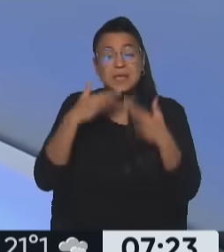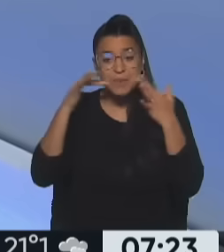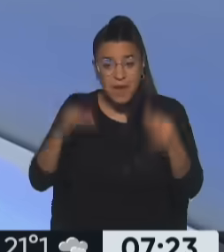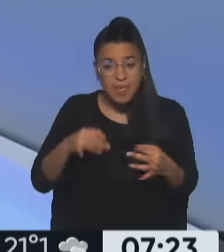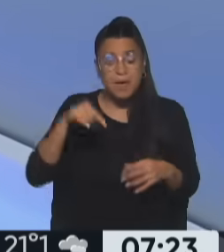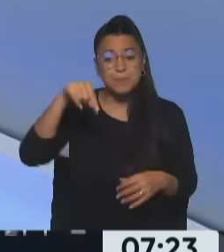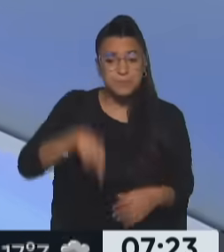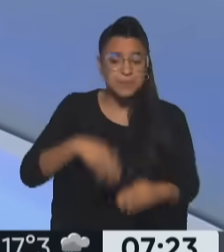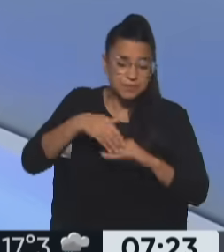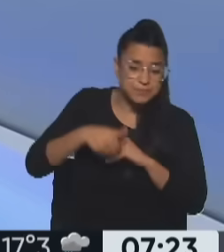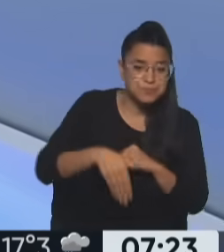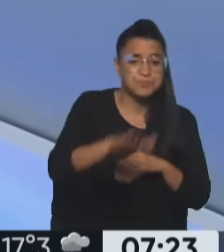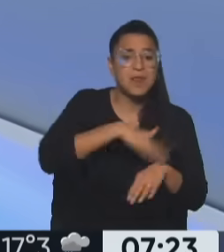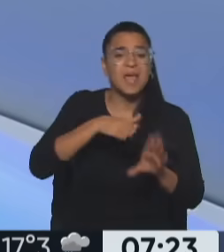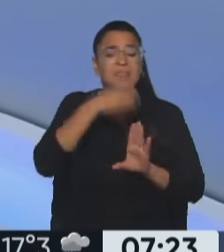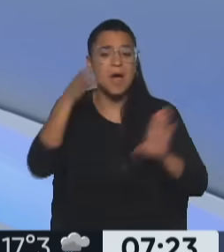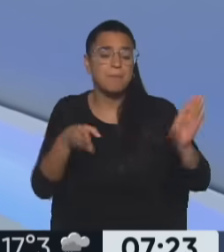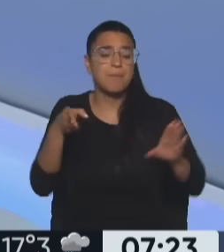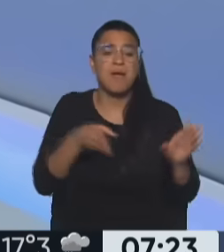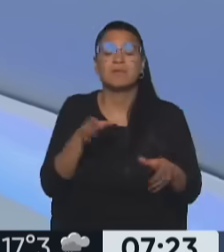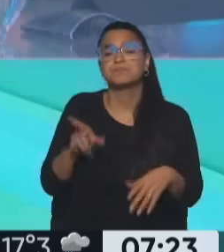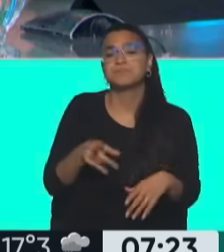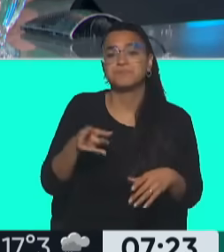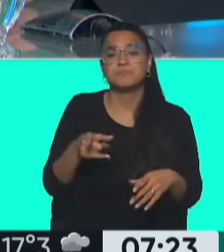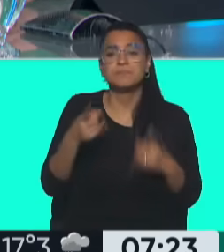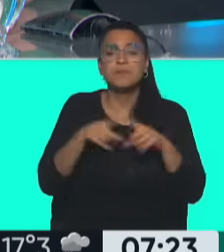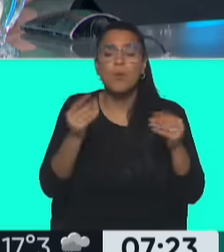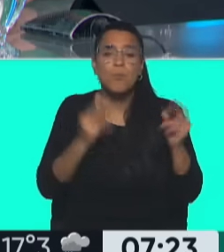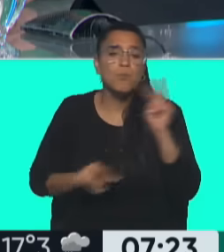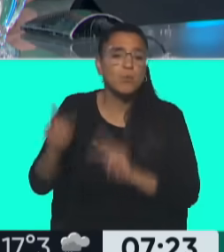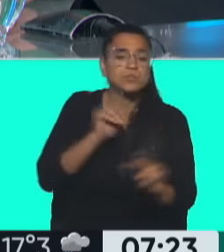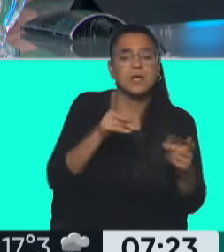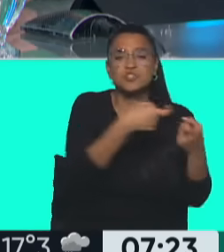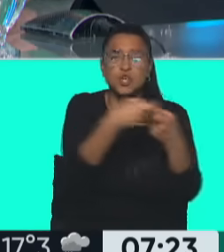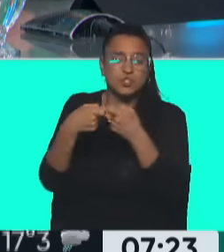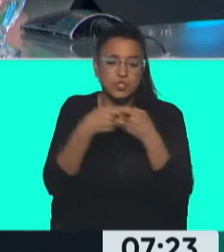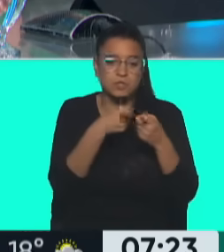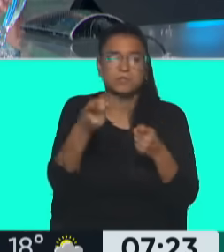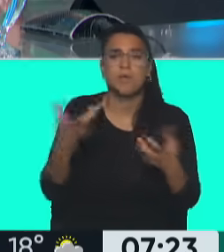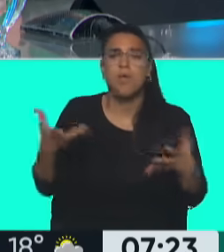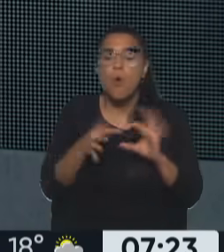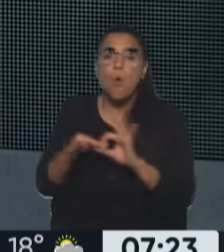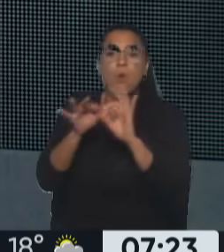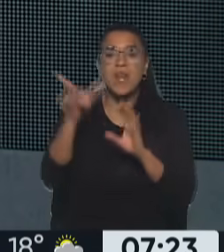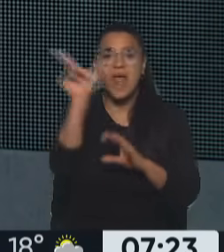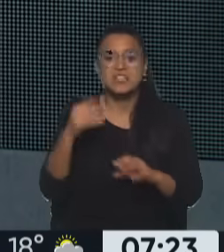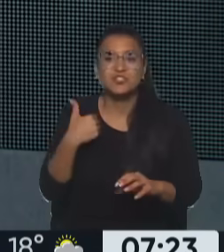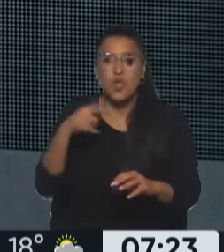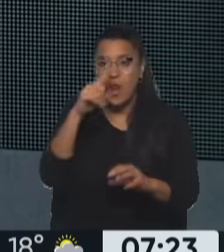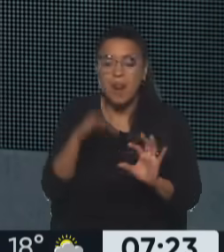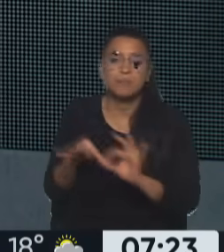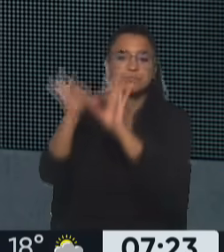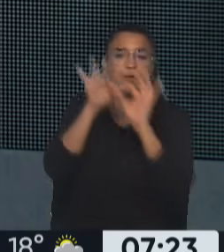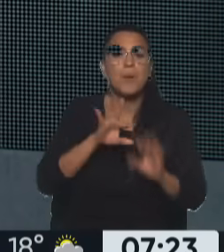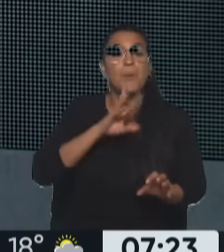que arranca en esta etapa otra instancia que es la de buscar alianzas. La unidad nacional. Exacto. Y mencionó a